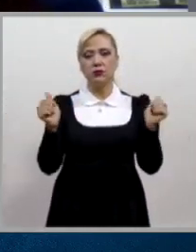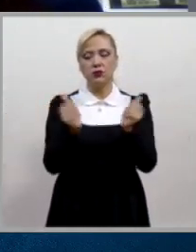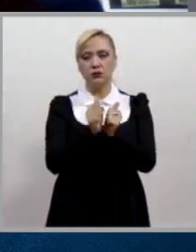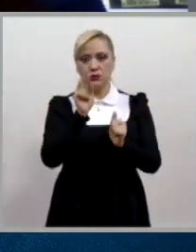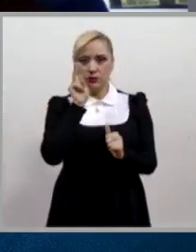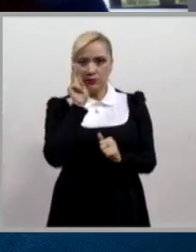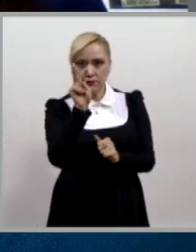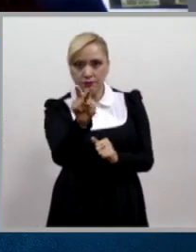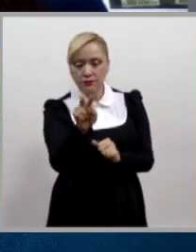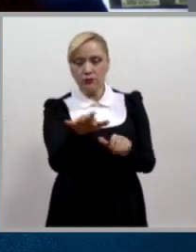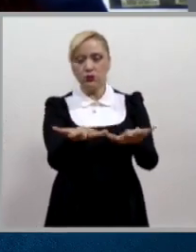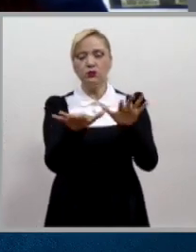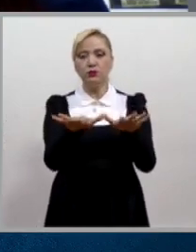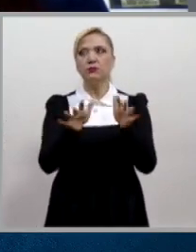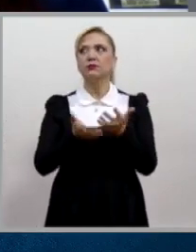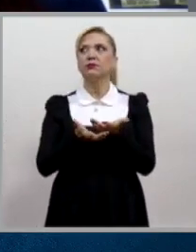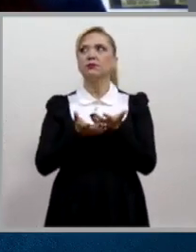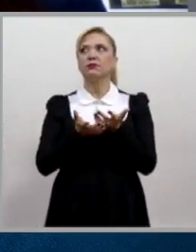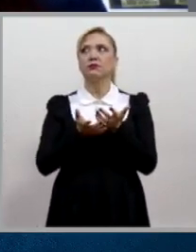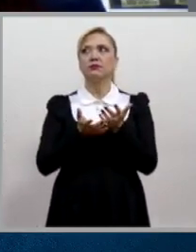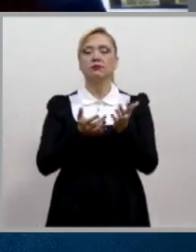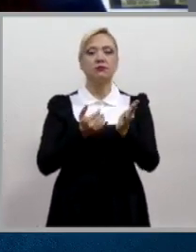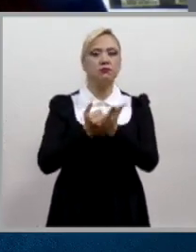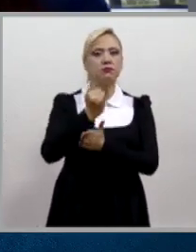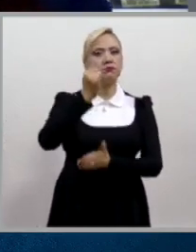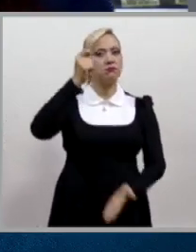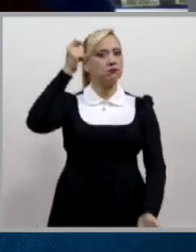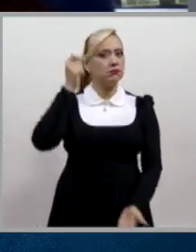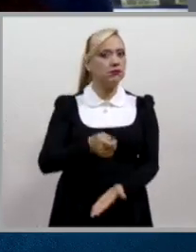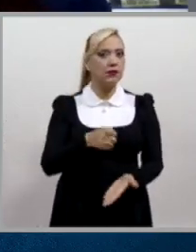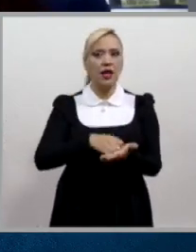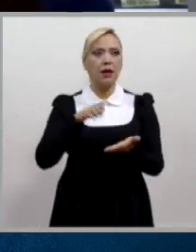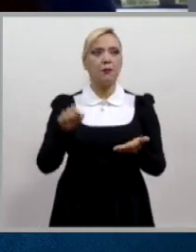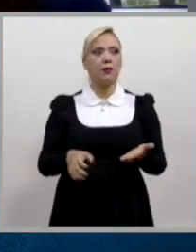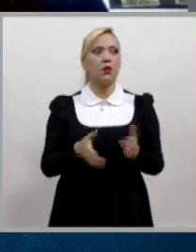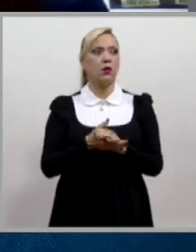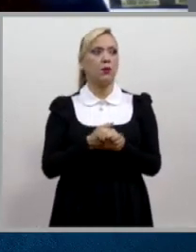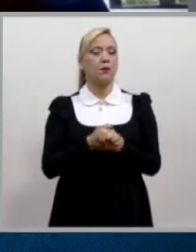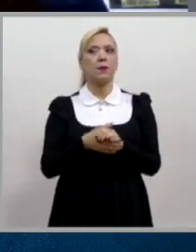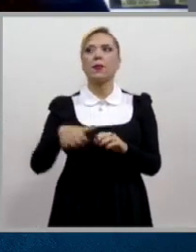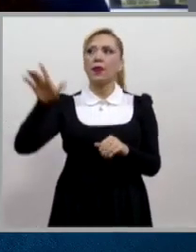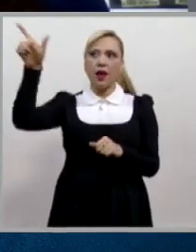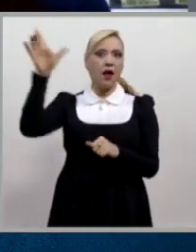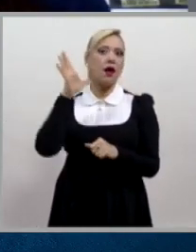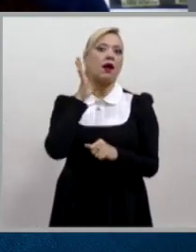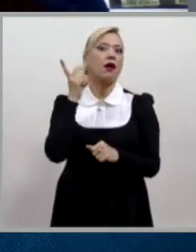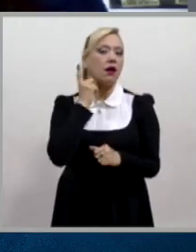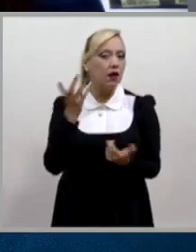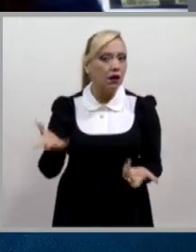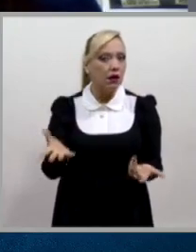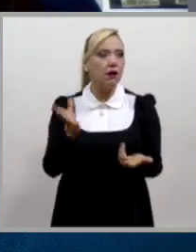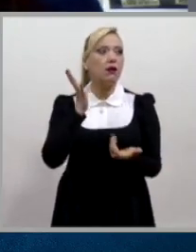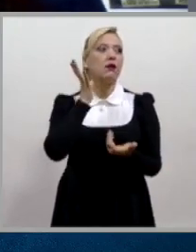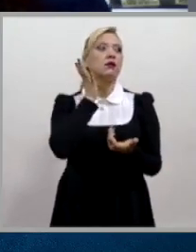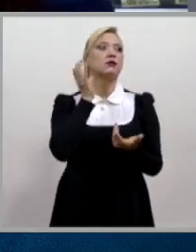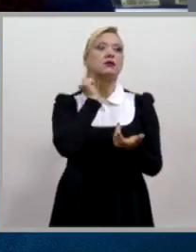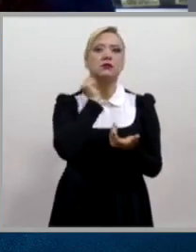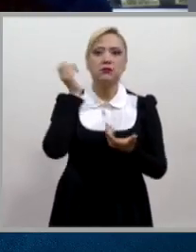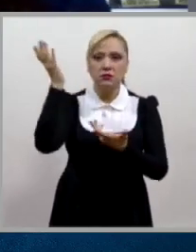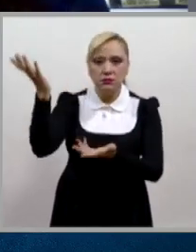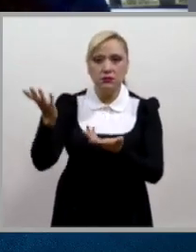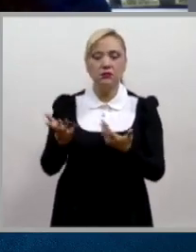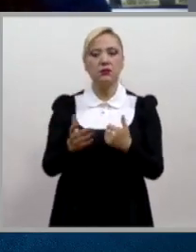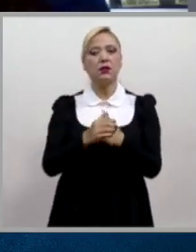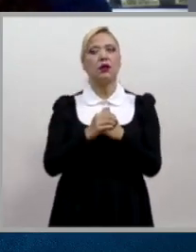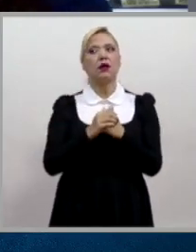Que es la parte, digamos, que de la toma de decisiones, por ejemplo, digamos, en el Congreso, por ejemplo, ¿no? La representación de